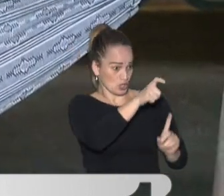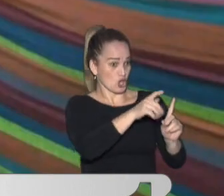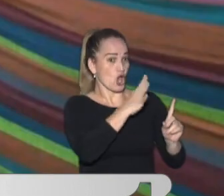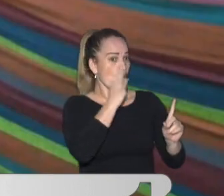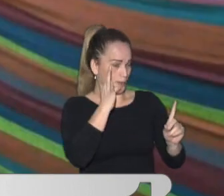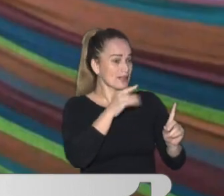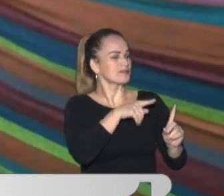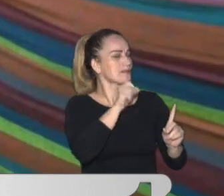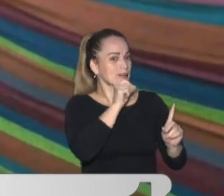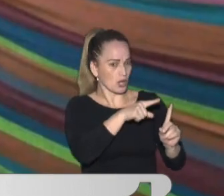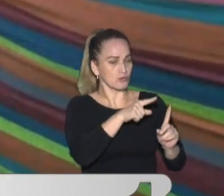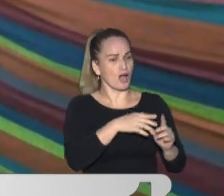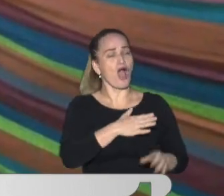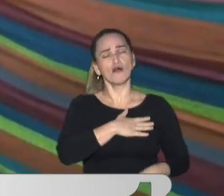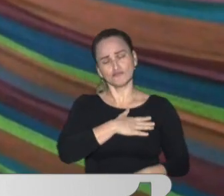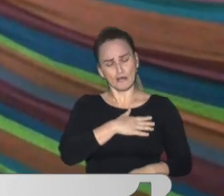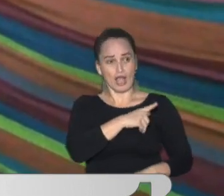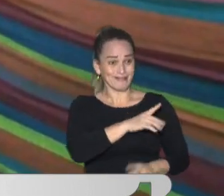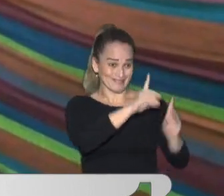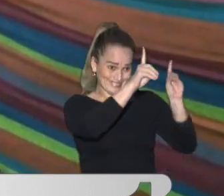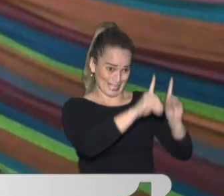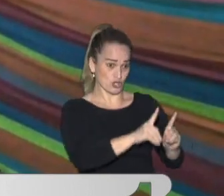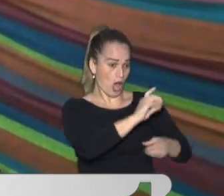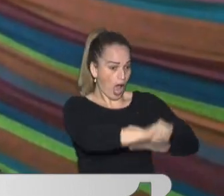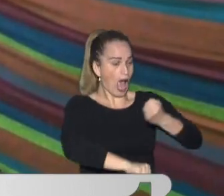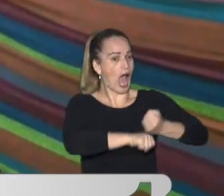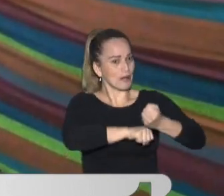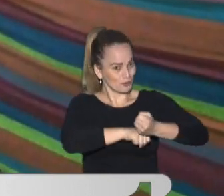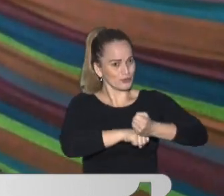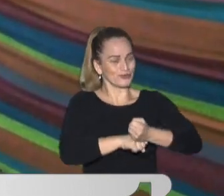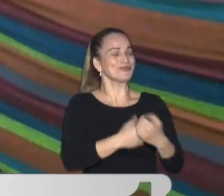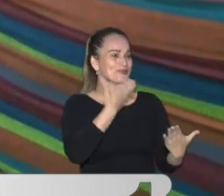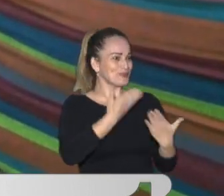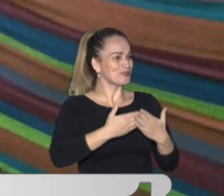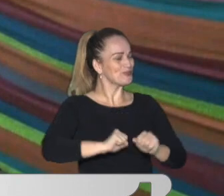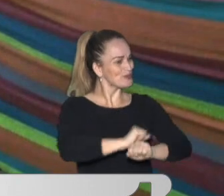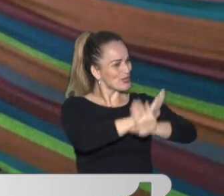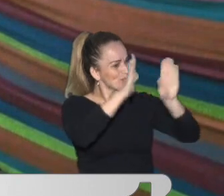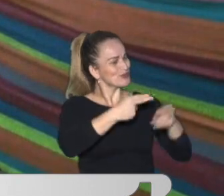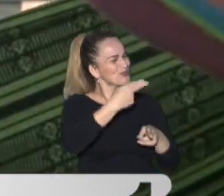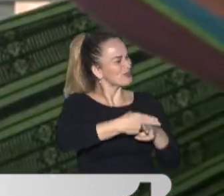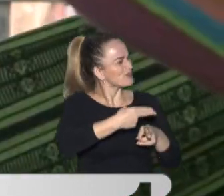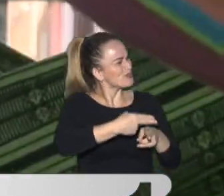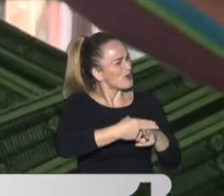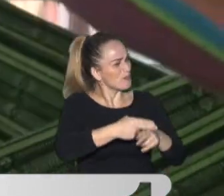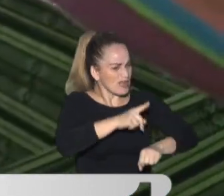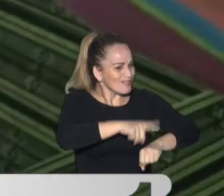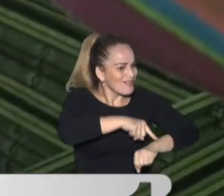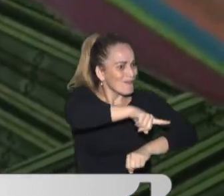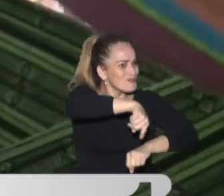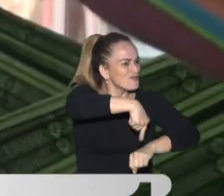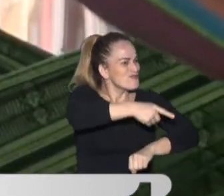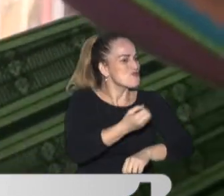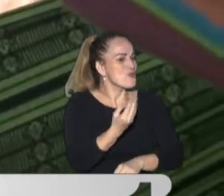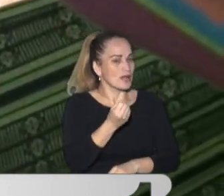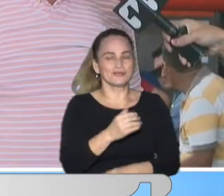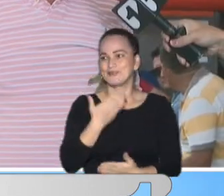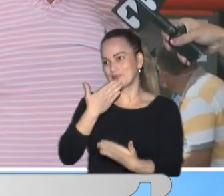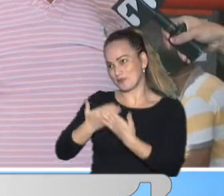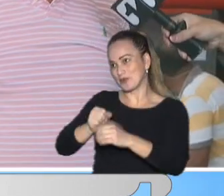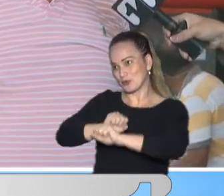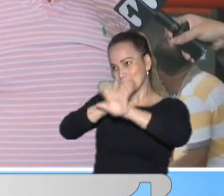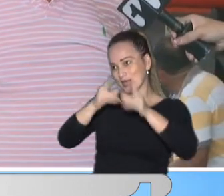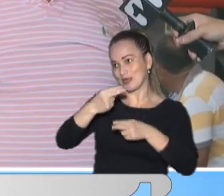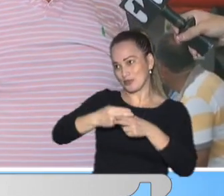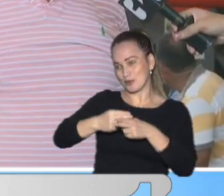finalmente han decidido apoyar esta protesta. Muy buenos días, ¿cómo es su nombre y bueno, cuánto tiempo tiene ya de estar aquí? Buenos días, mi nombre es